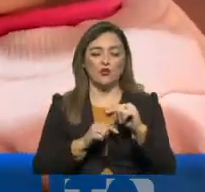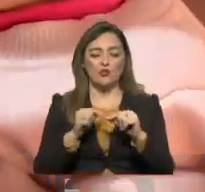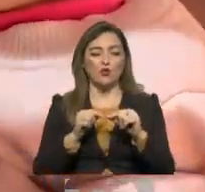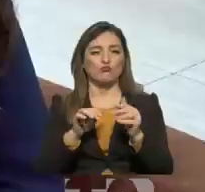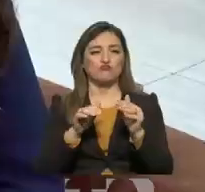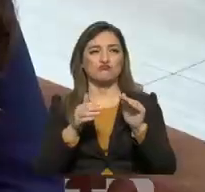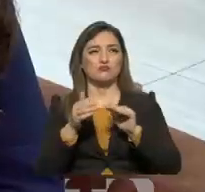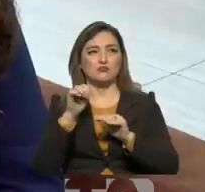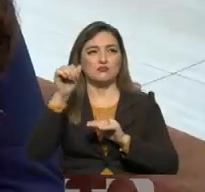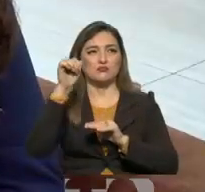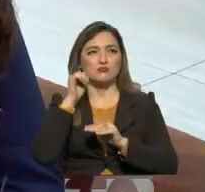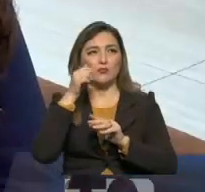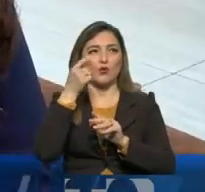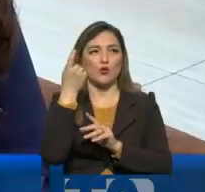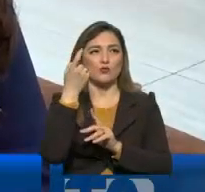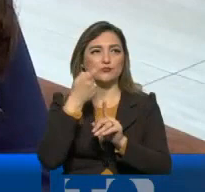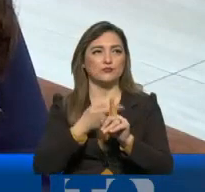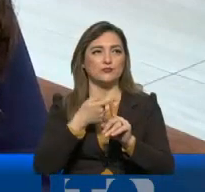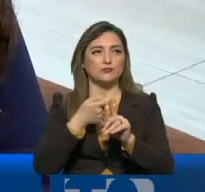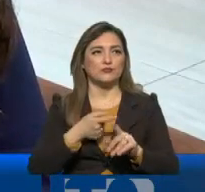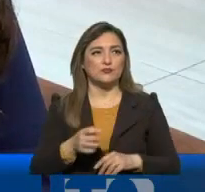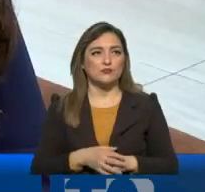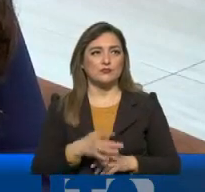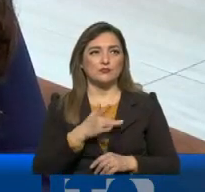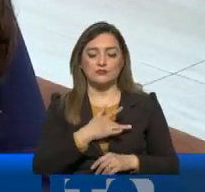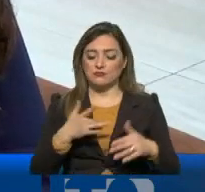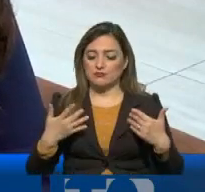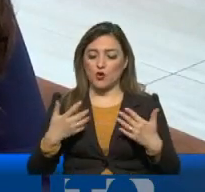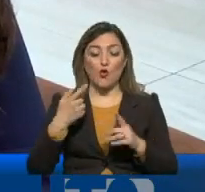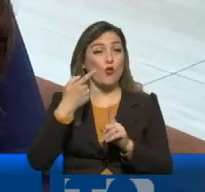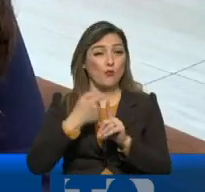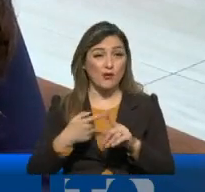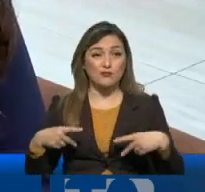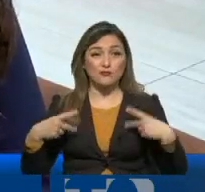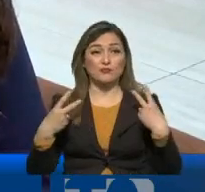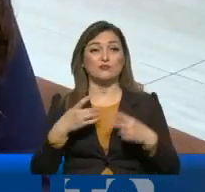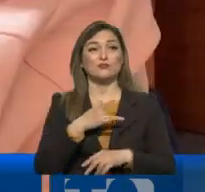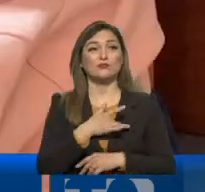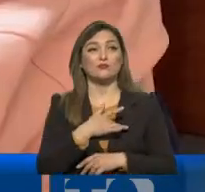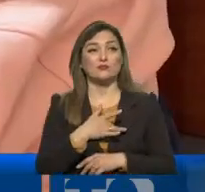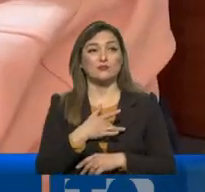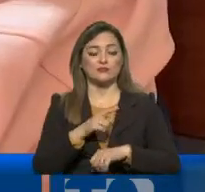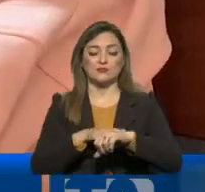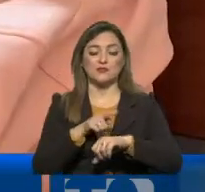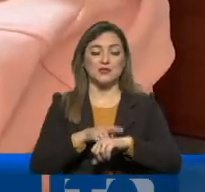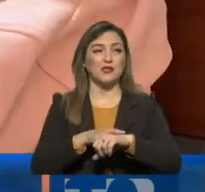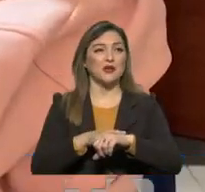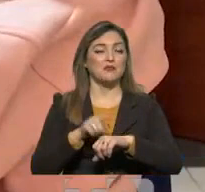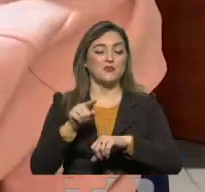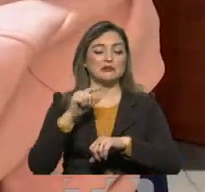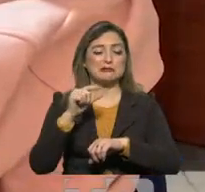cumplió 11 meses y en vez de poder sentir alegría por un mes más de su vida, siento que se me acaba el tiempo.